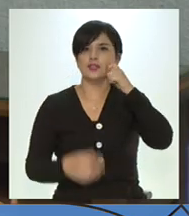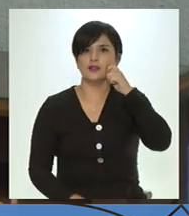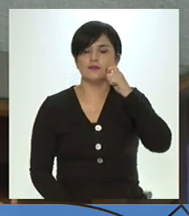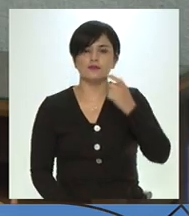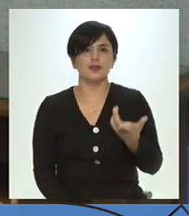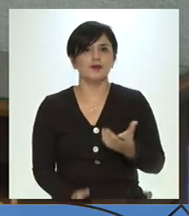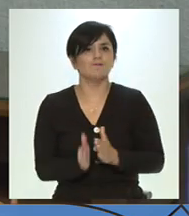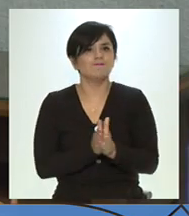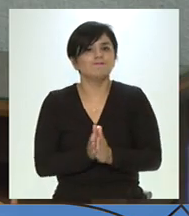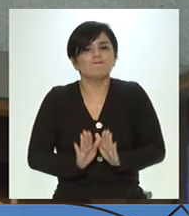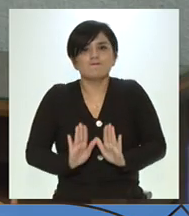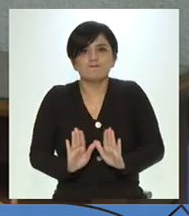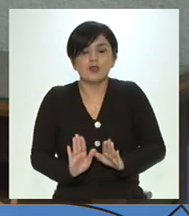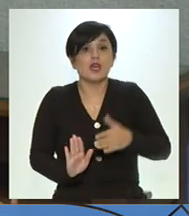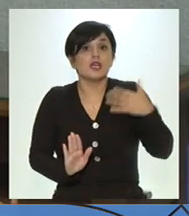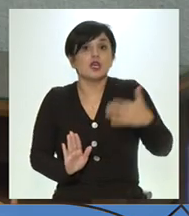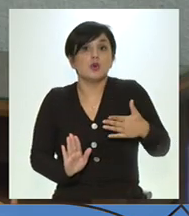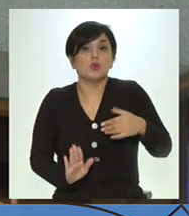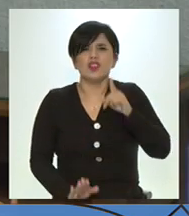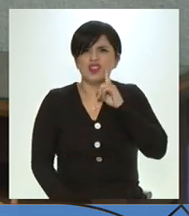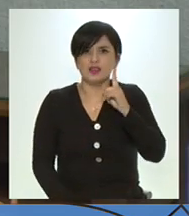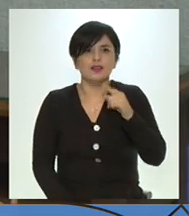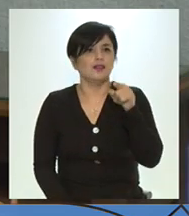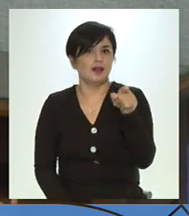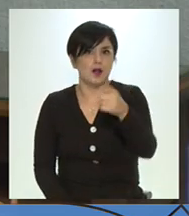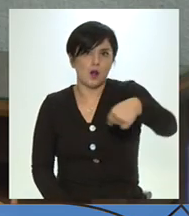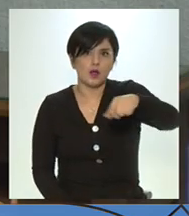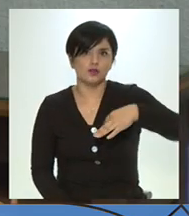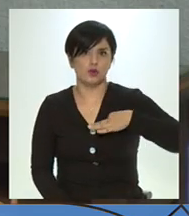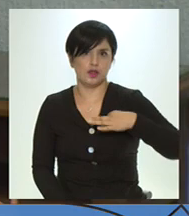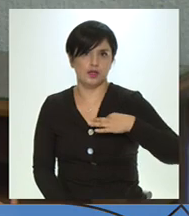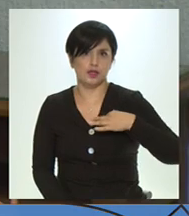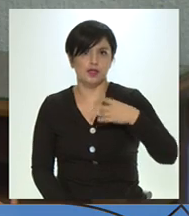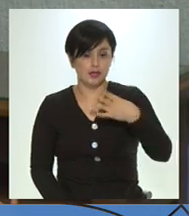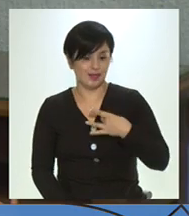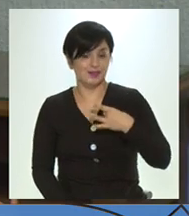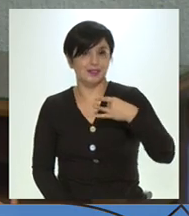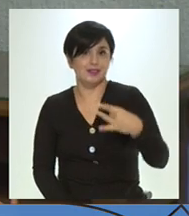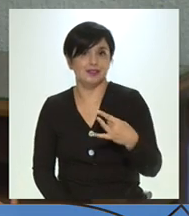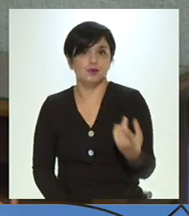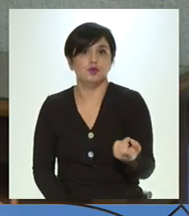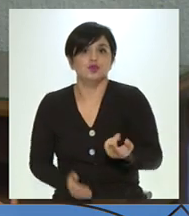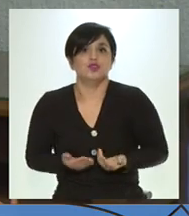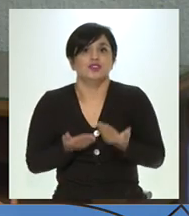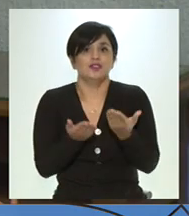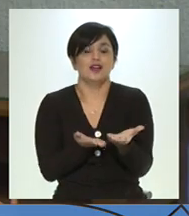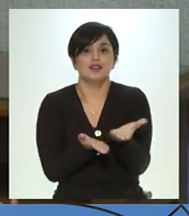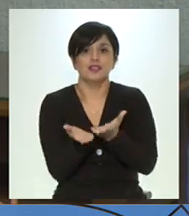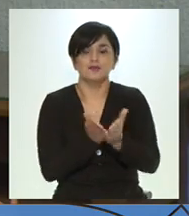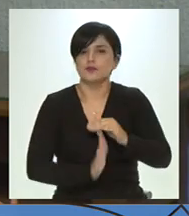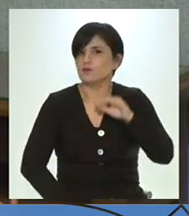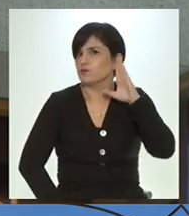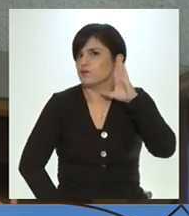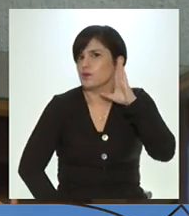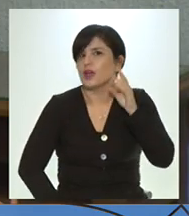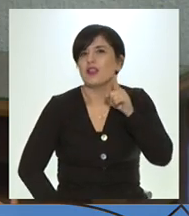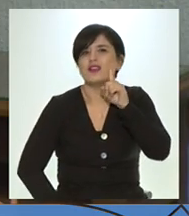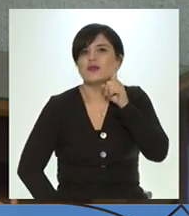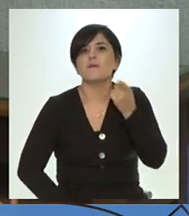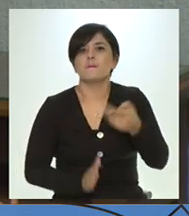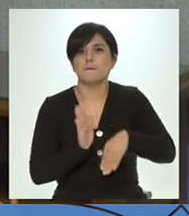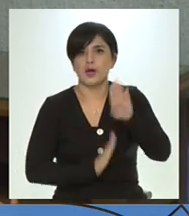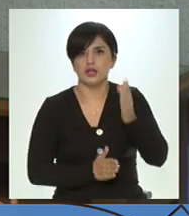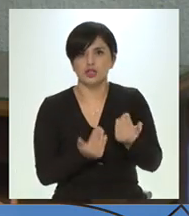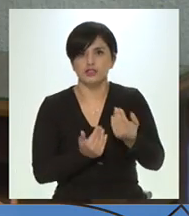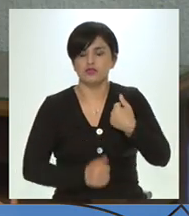expectativa muy importante de la ciudadanía que nos ha elegido para ser parte al servicio ya la escucha de quienes más lo necesitan